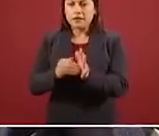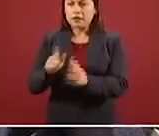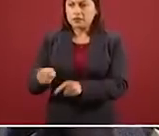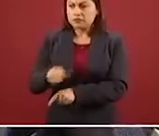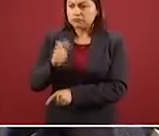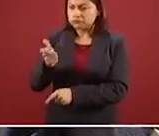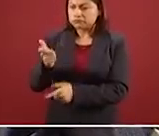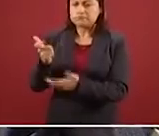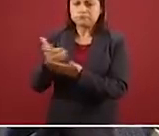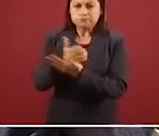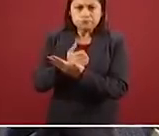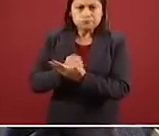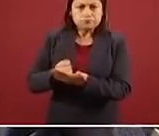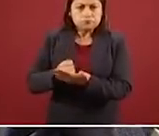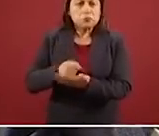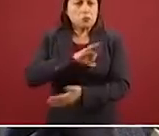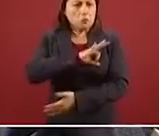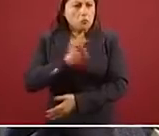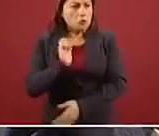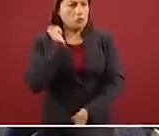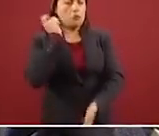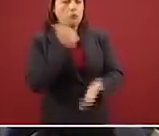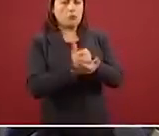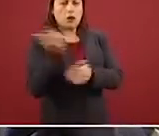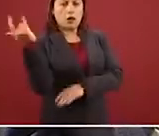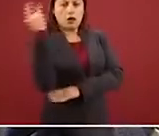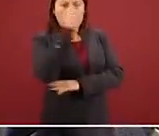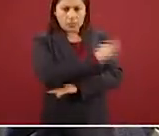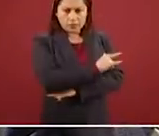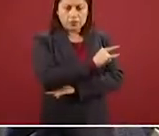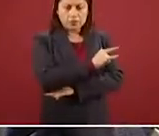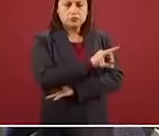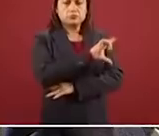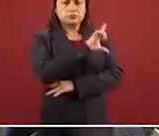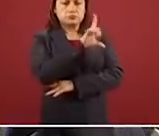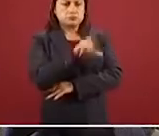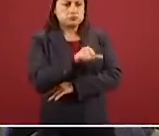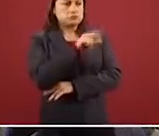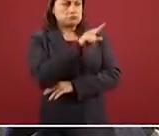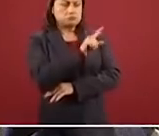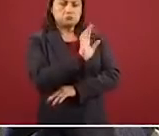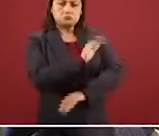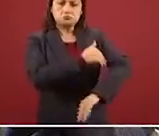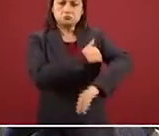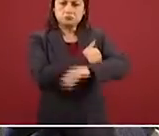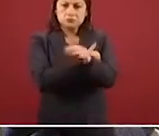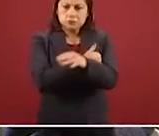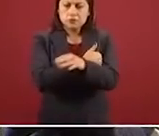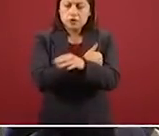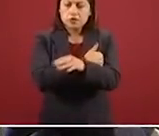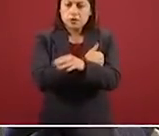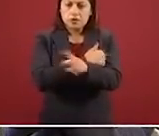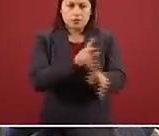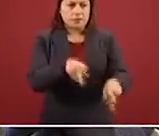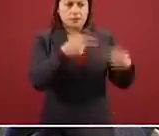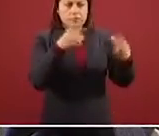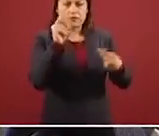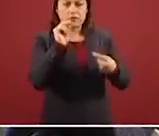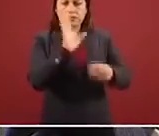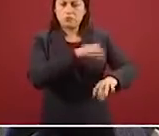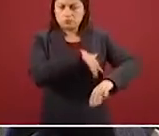el avión, conservarlo, no estar endeudados, pero además se invitaría al